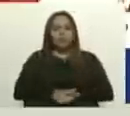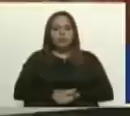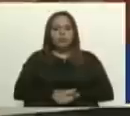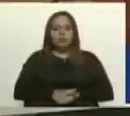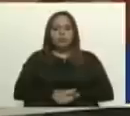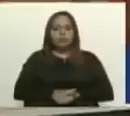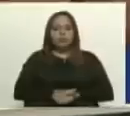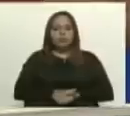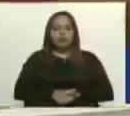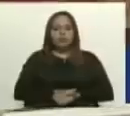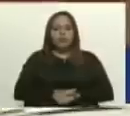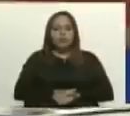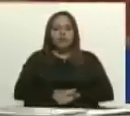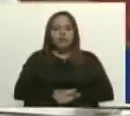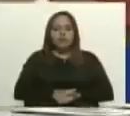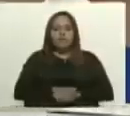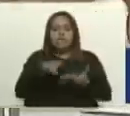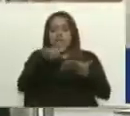yanquis.